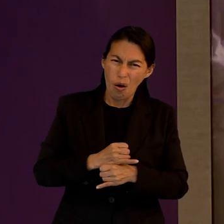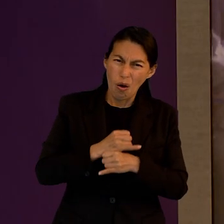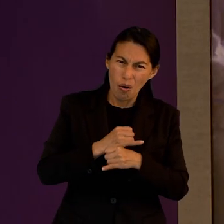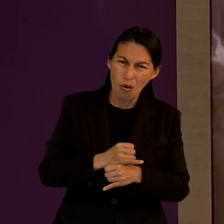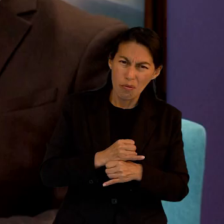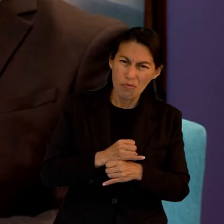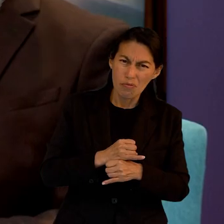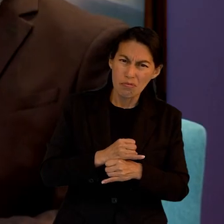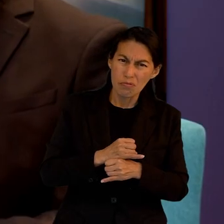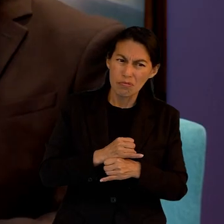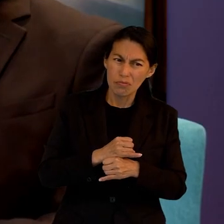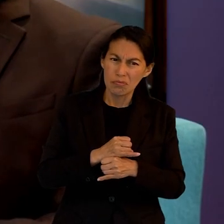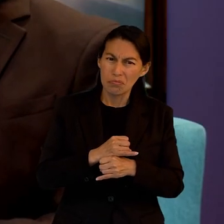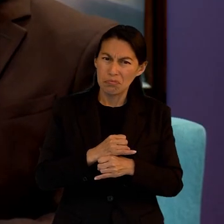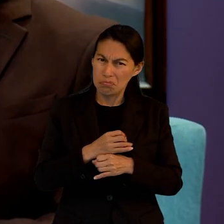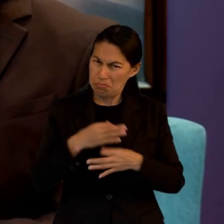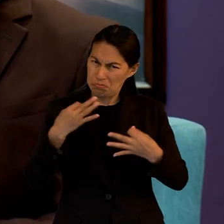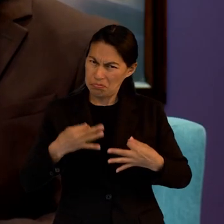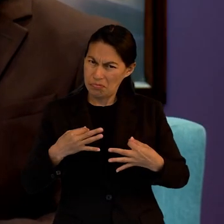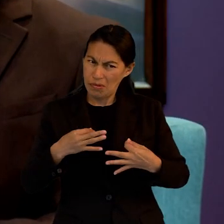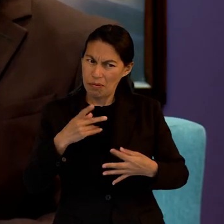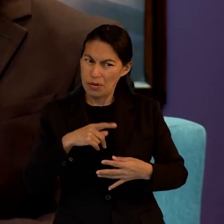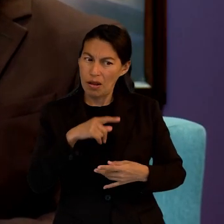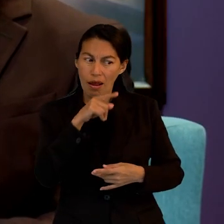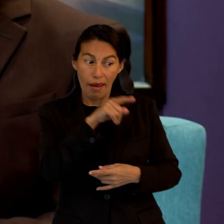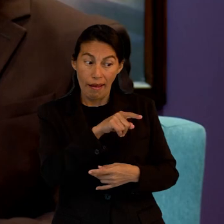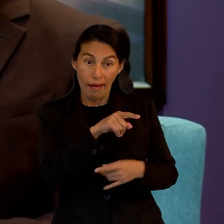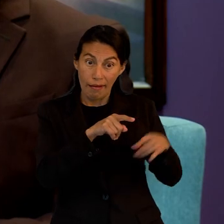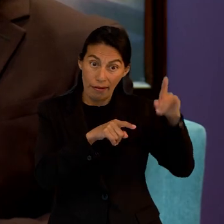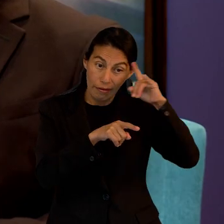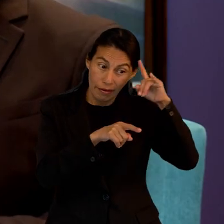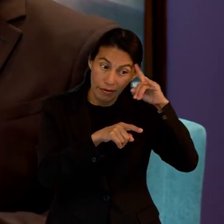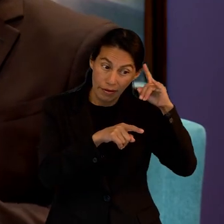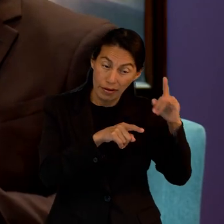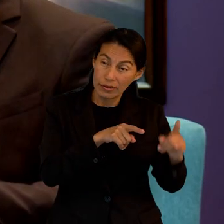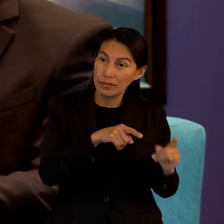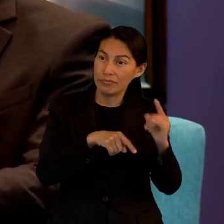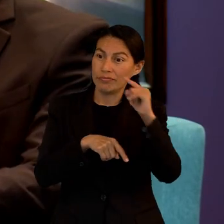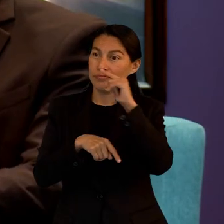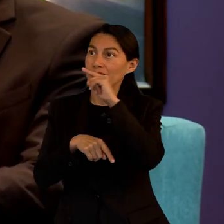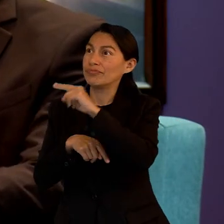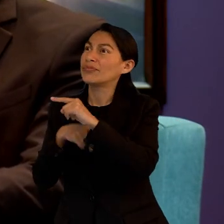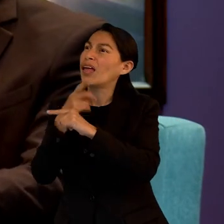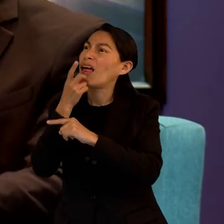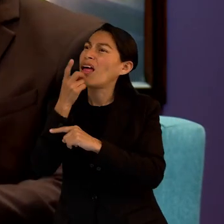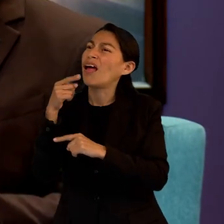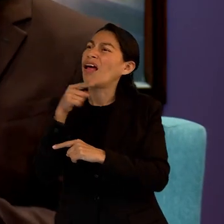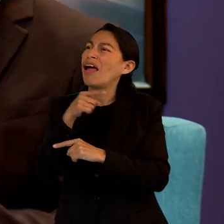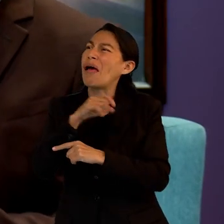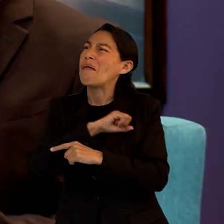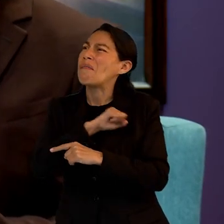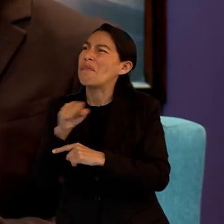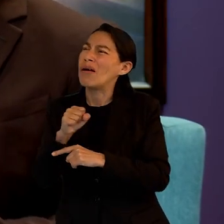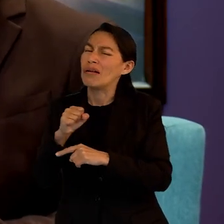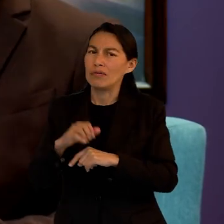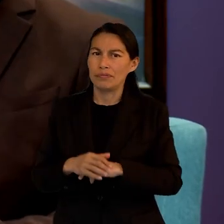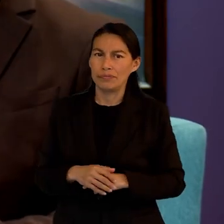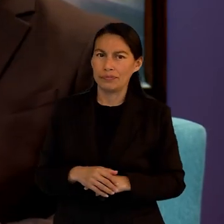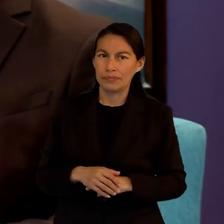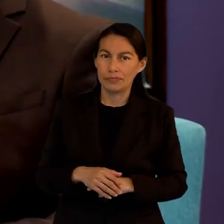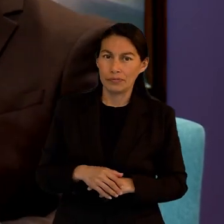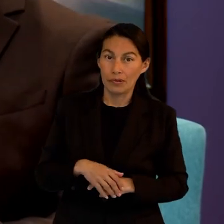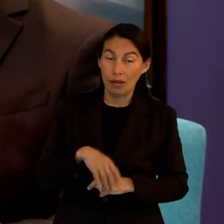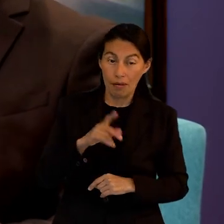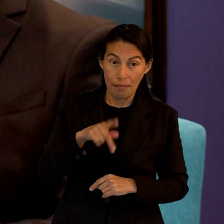lealtad de job hacia dios sin embargo con el sacrificio de jesús satanás fue arrojado fue